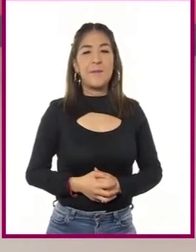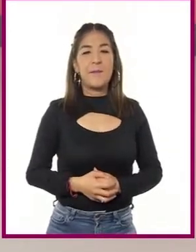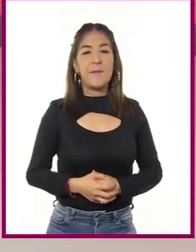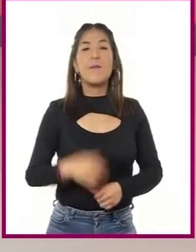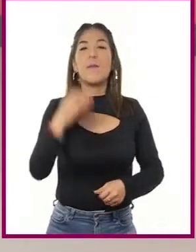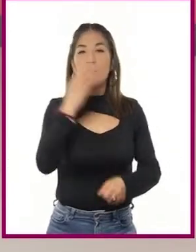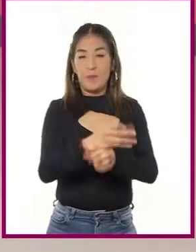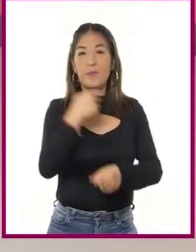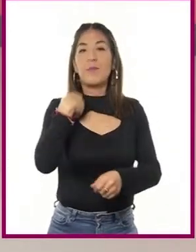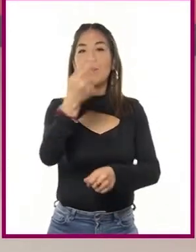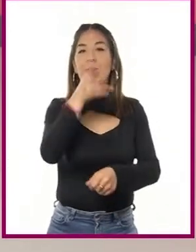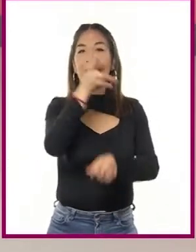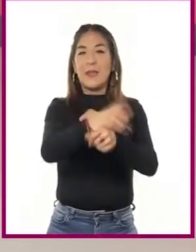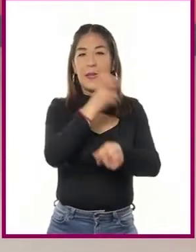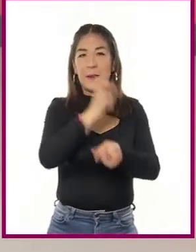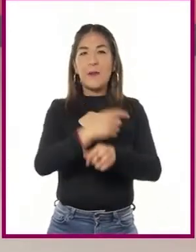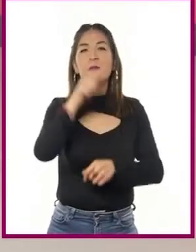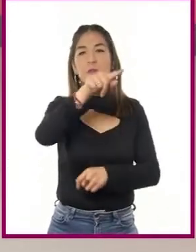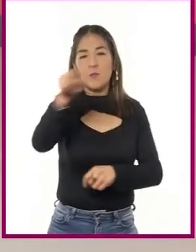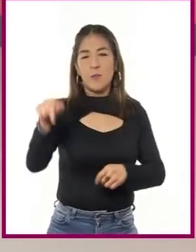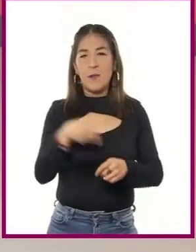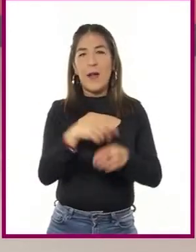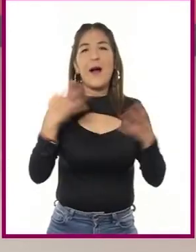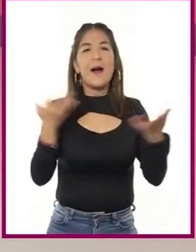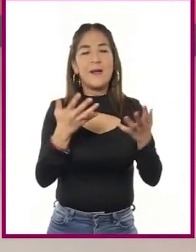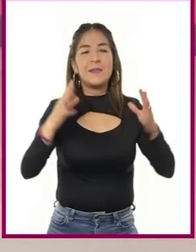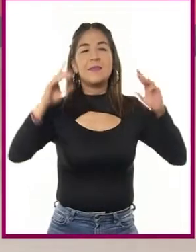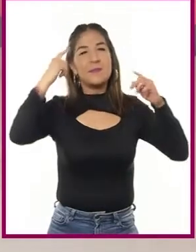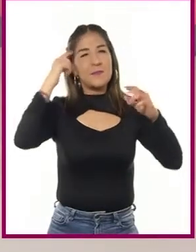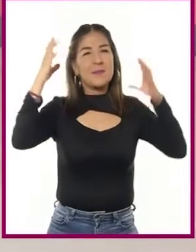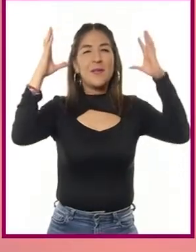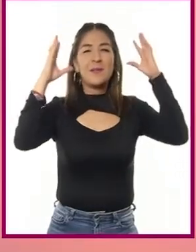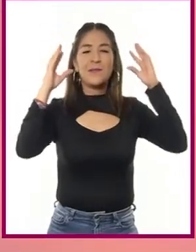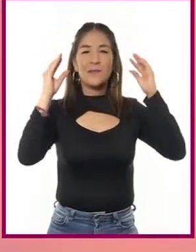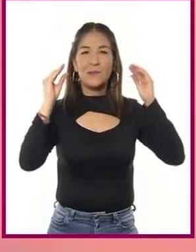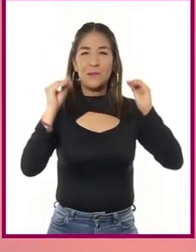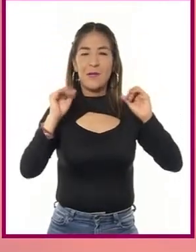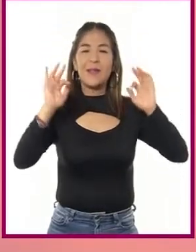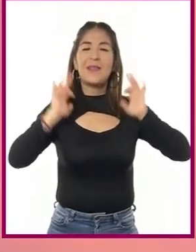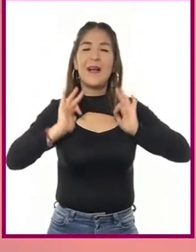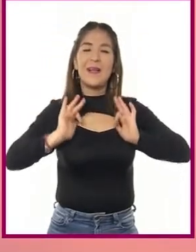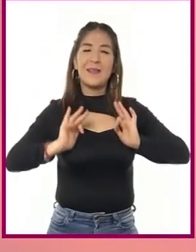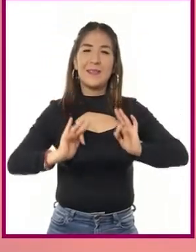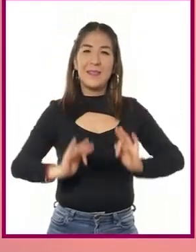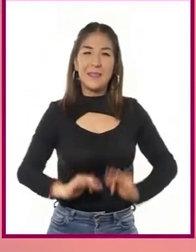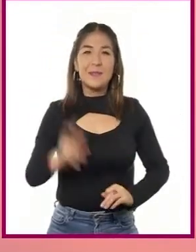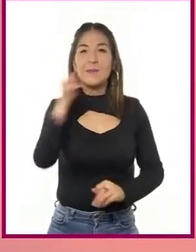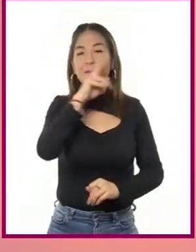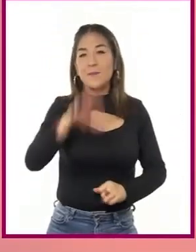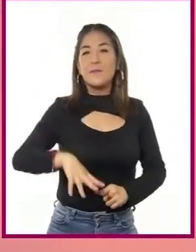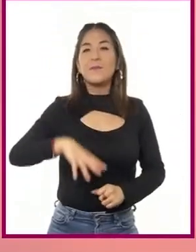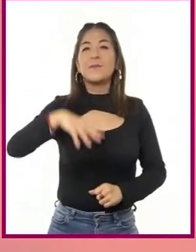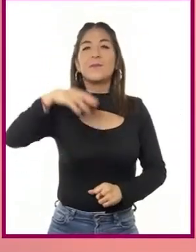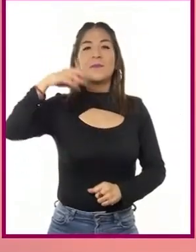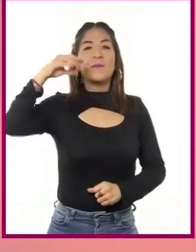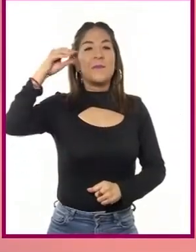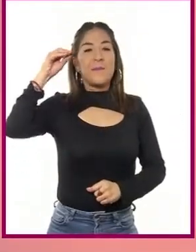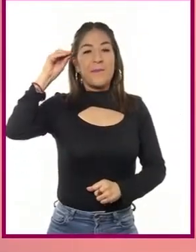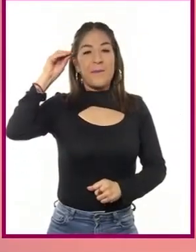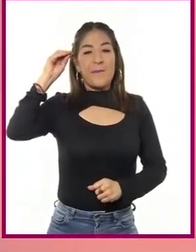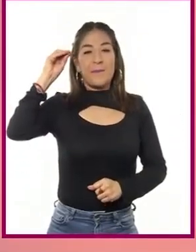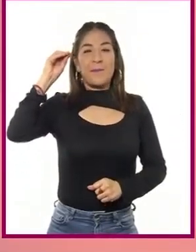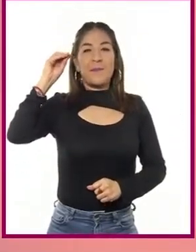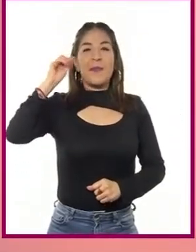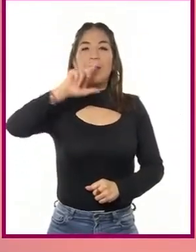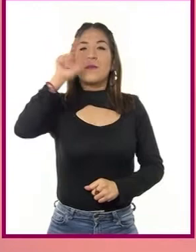Las y los invito a cerrar sus ojos lentamente. Inhalen profundamente y